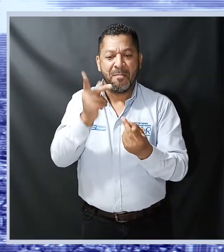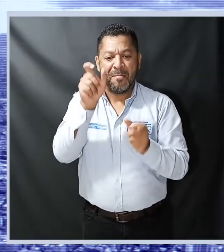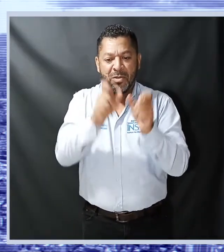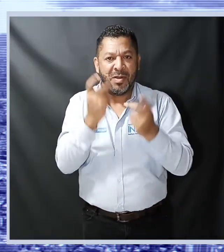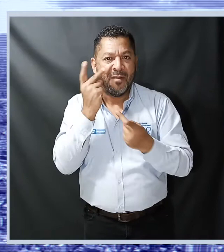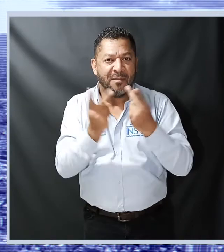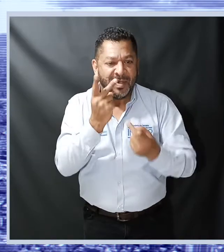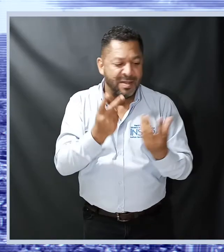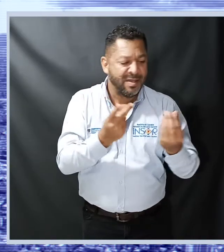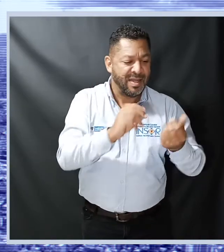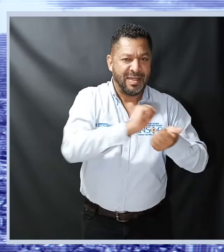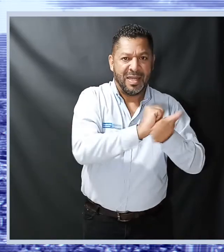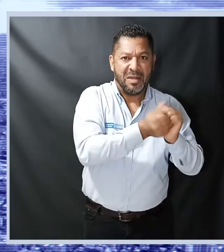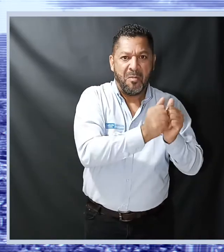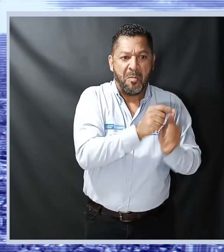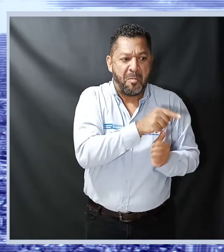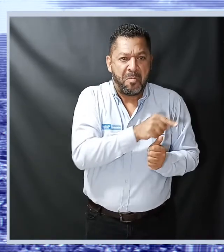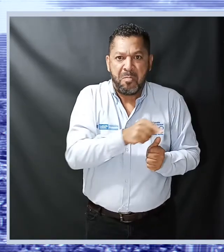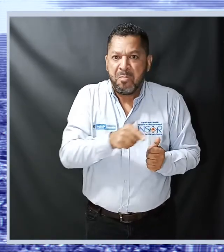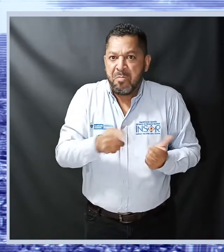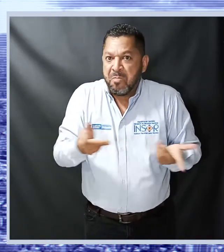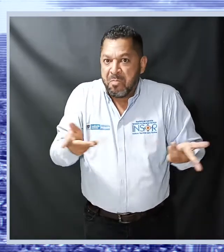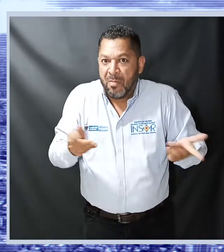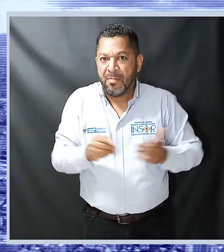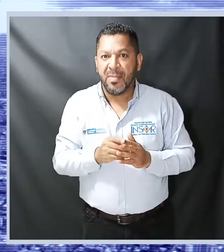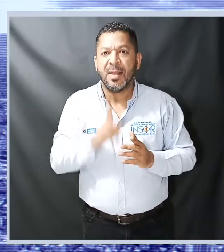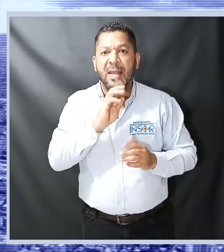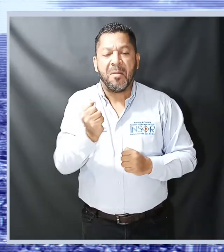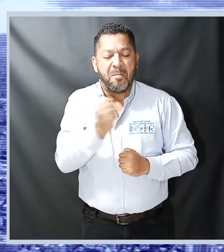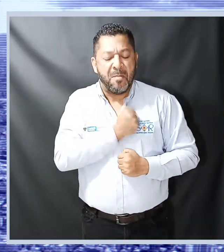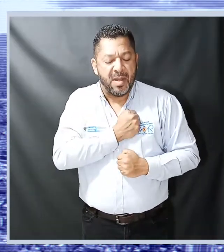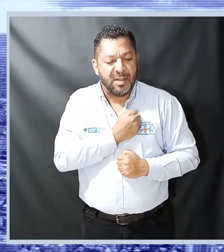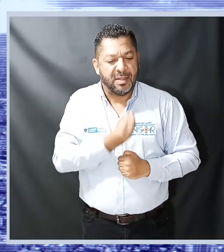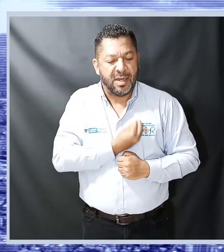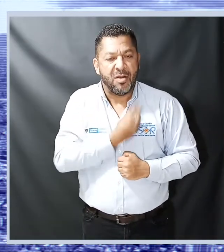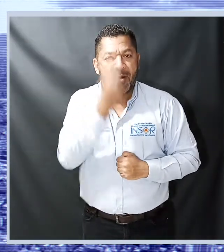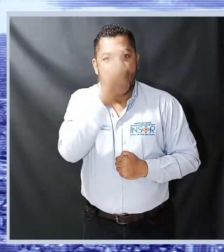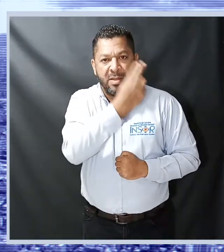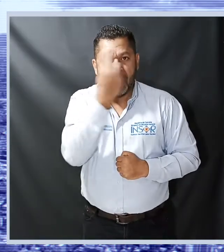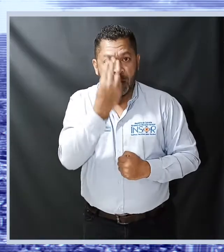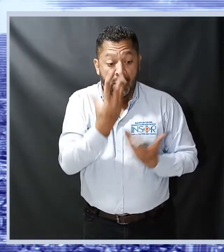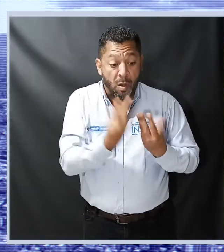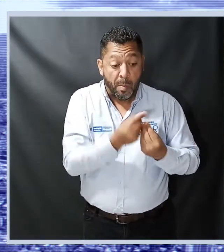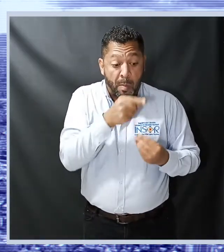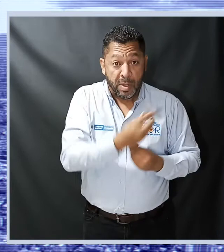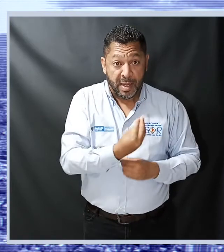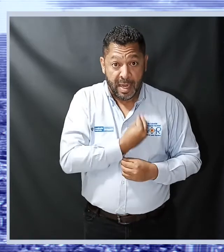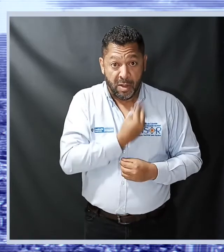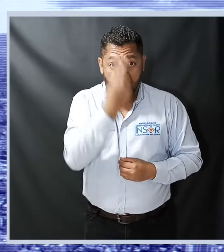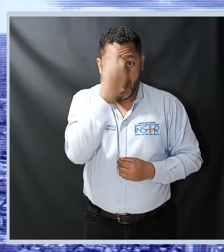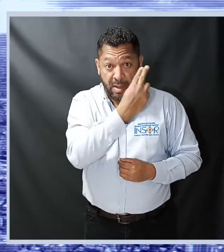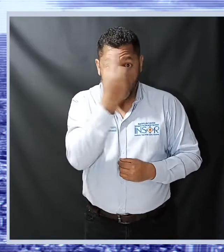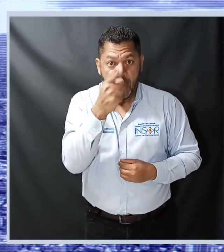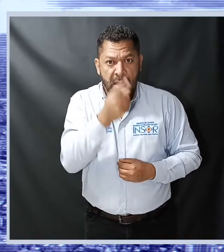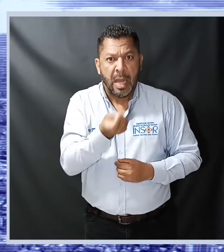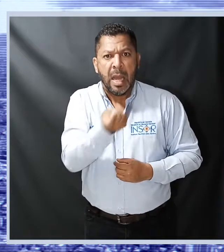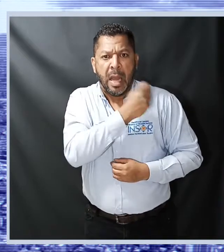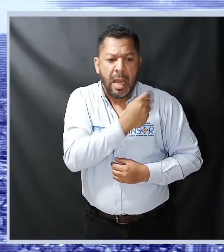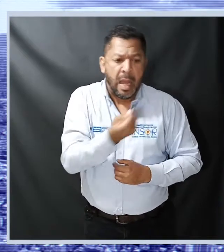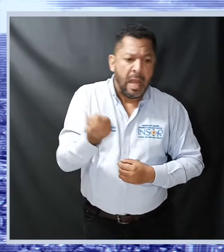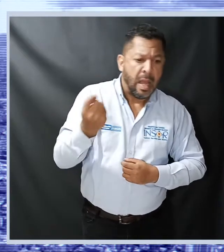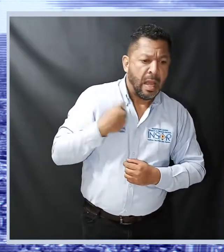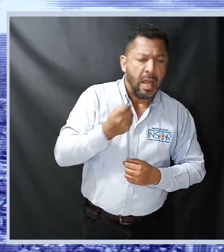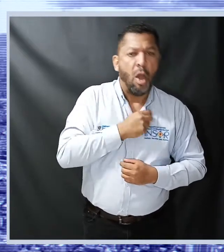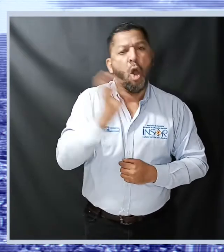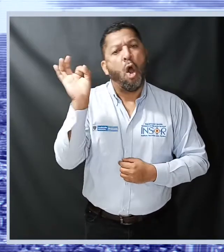turistas, visitantes, deportistas y los devotos católicos. Estos últimos, algunos lo hacen como